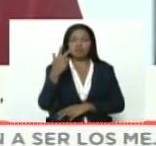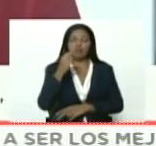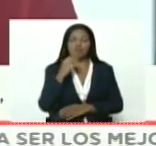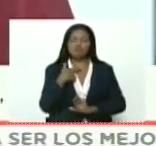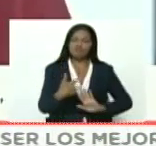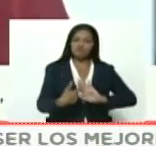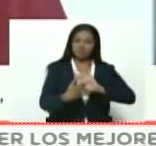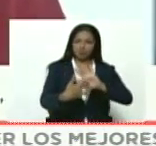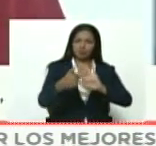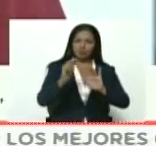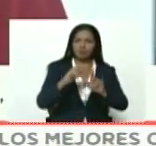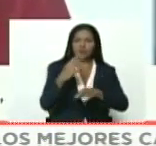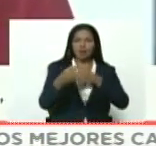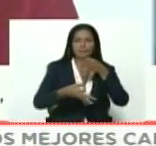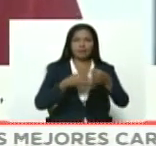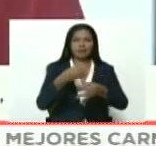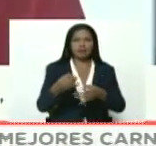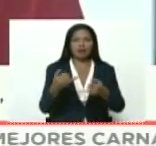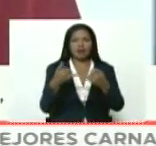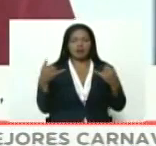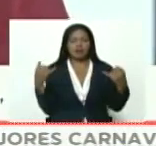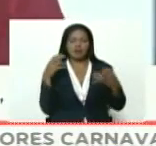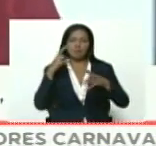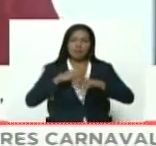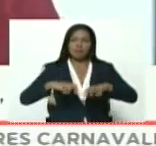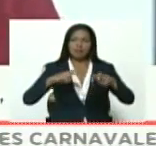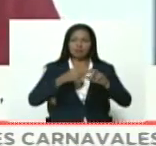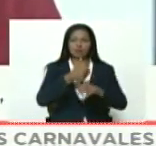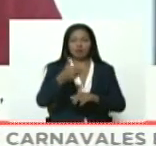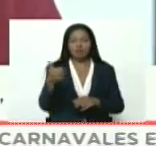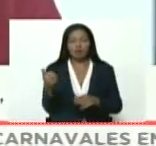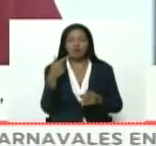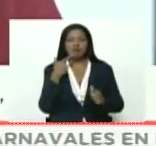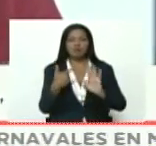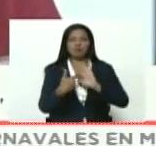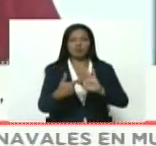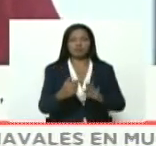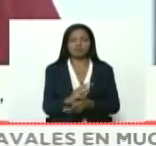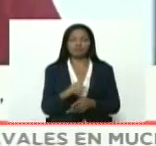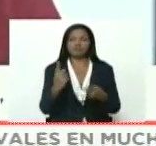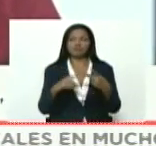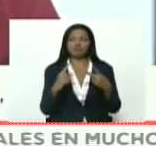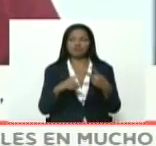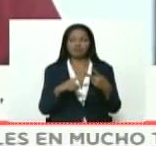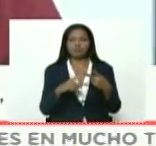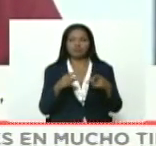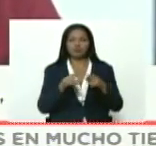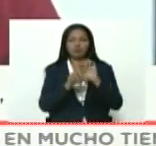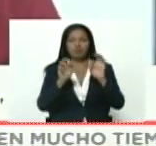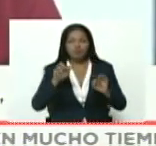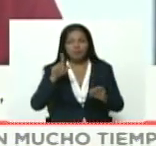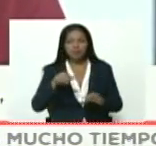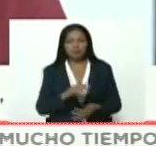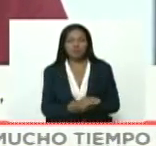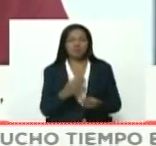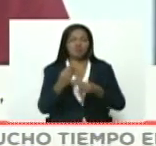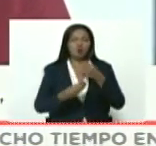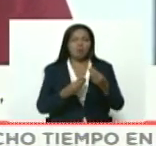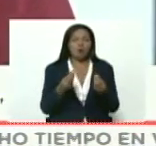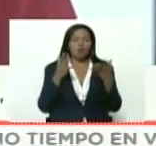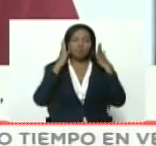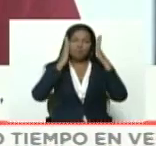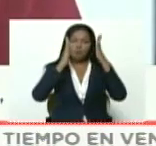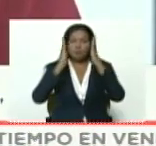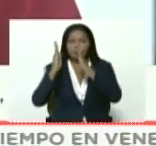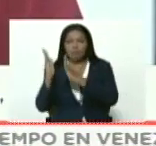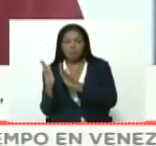hablar, presidente, de las líneas de investigación y de las publicaciones. El segundo eje es cómo organizar